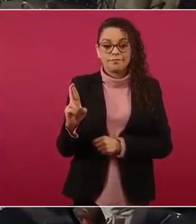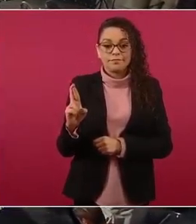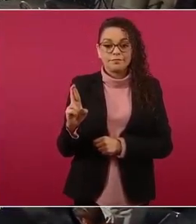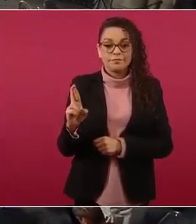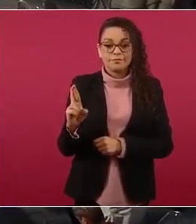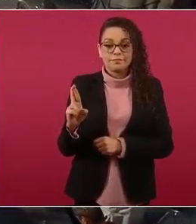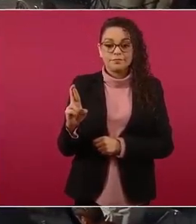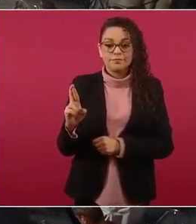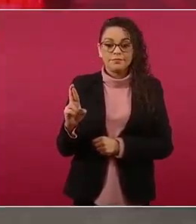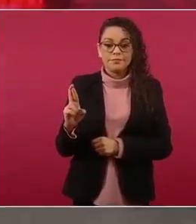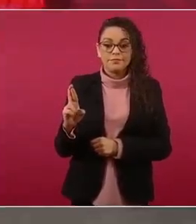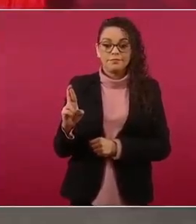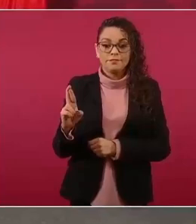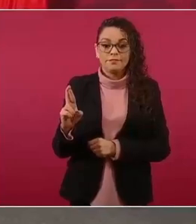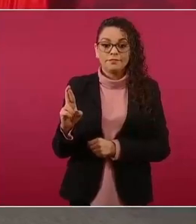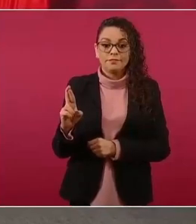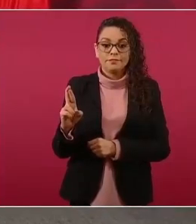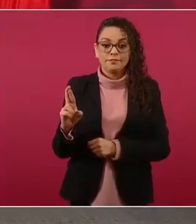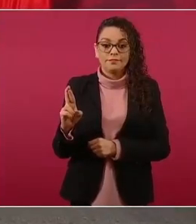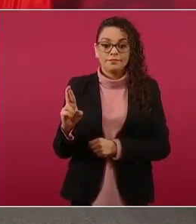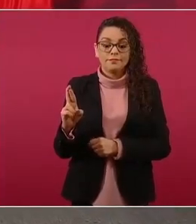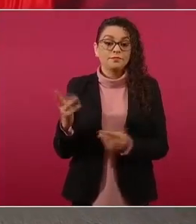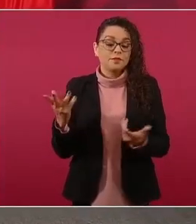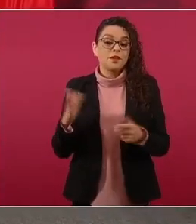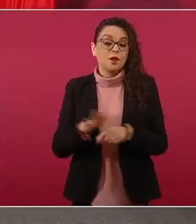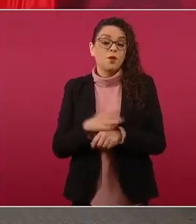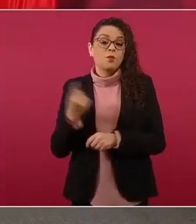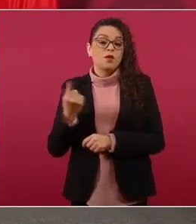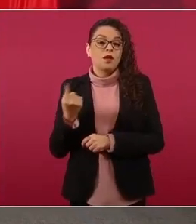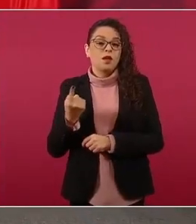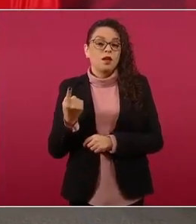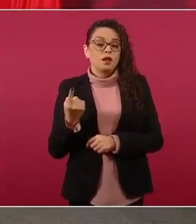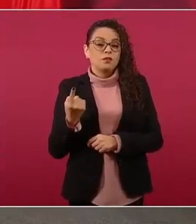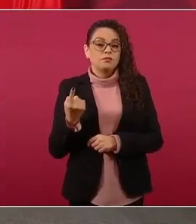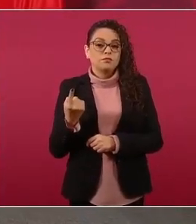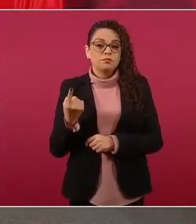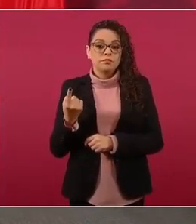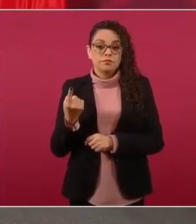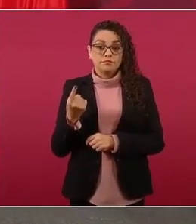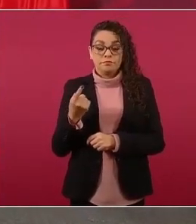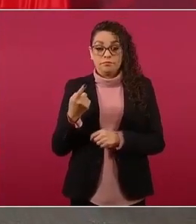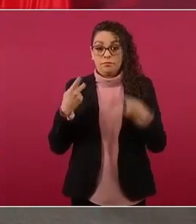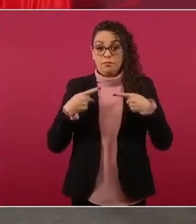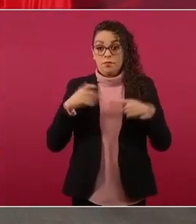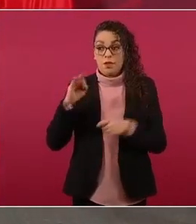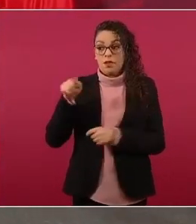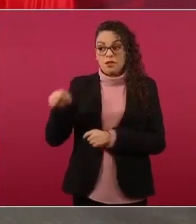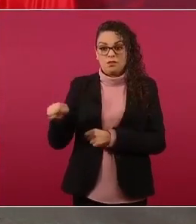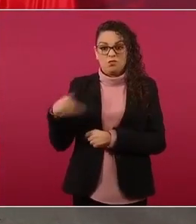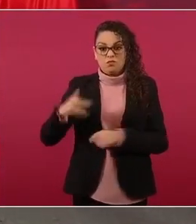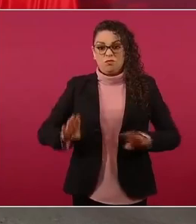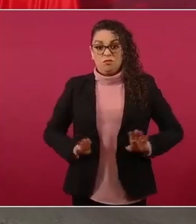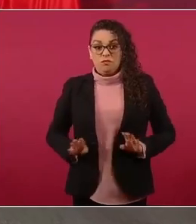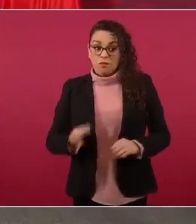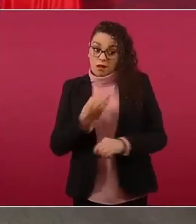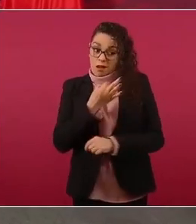porque también el que actúa con groserías,